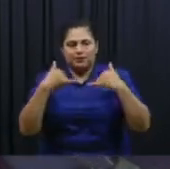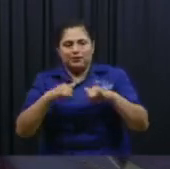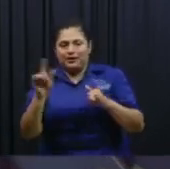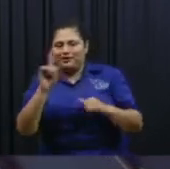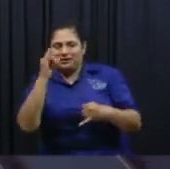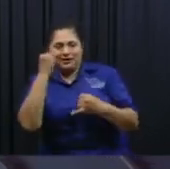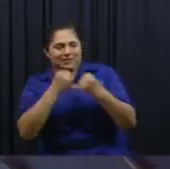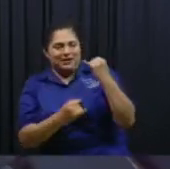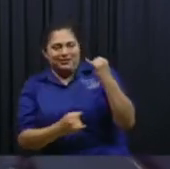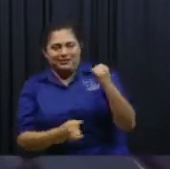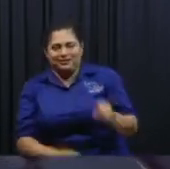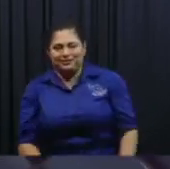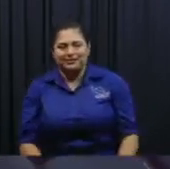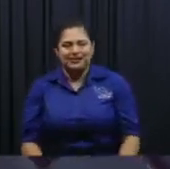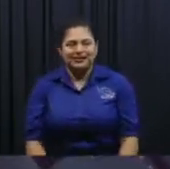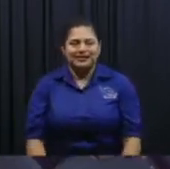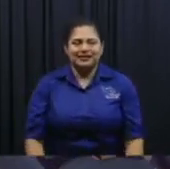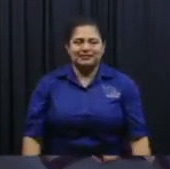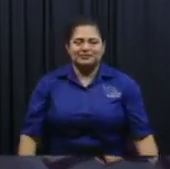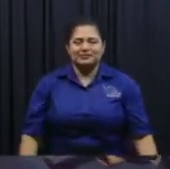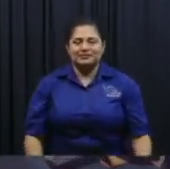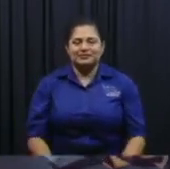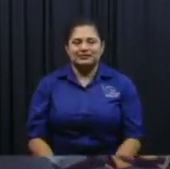terminando de predicar no te alegres